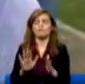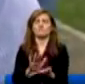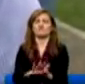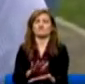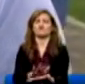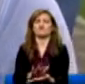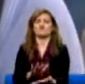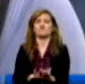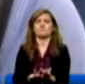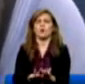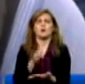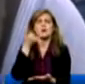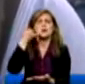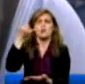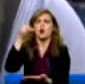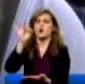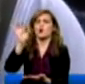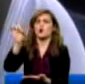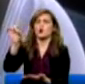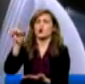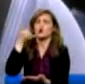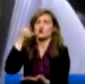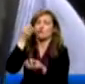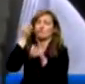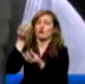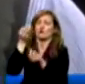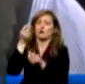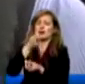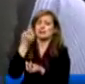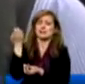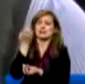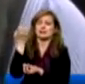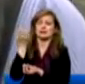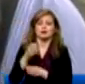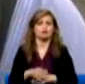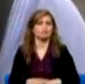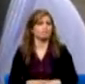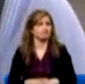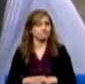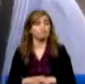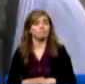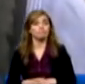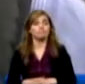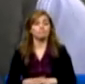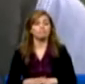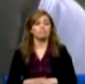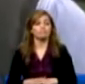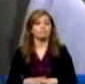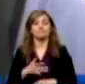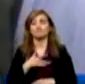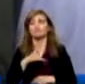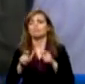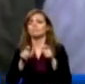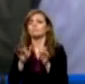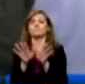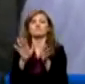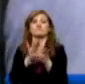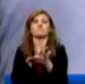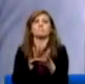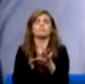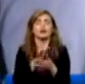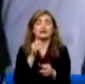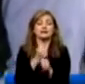automáticamente informar al EQ911 que hicieron las personas que van a evacuar este tipo de emergencias. Llamar a la calma a la ciudadanía.